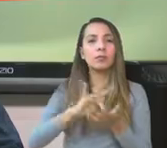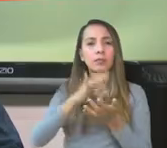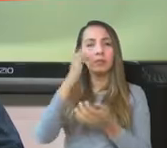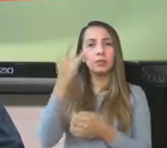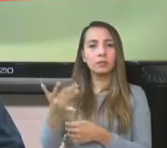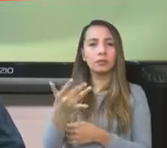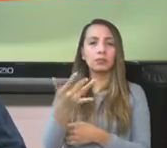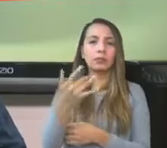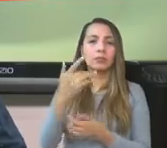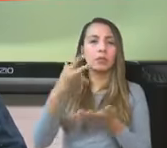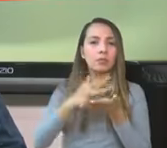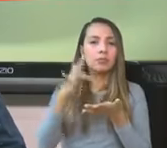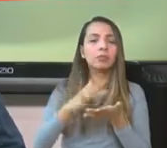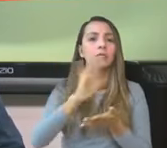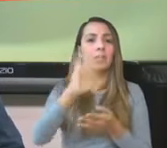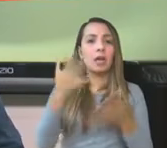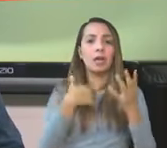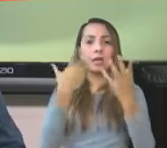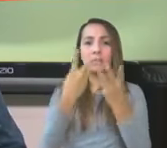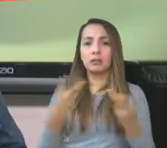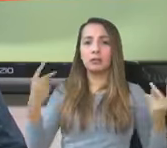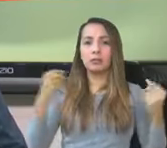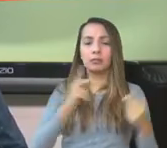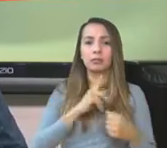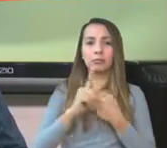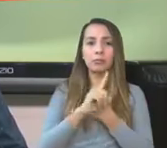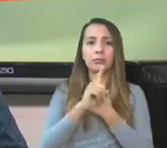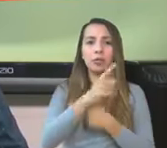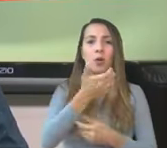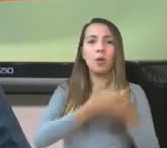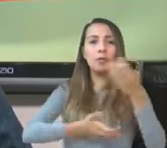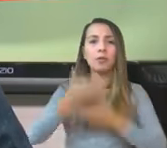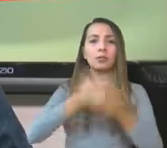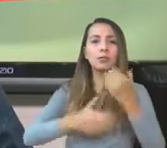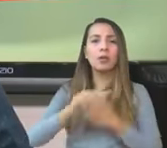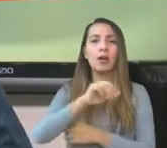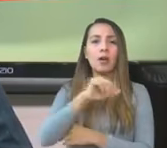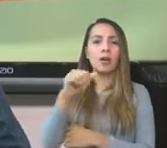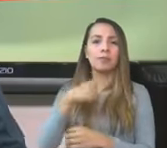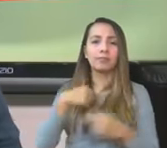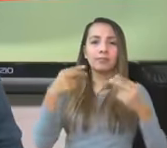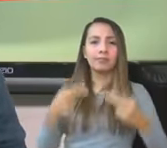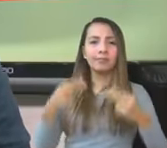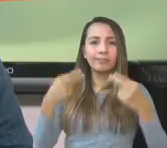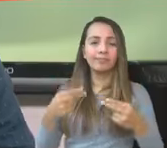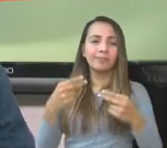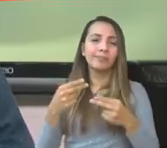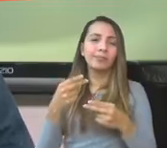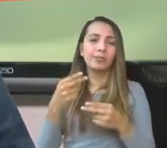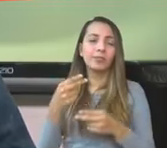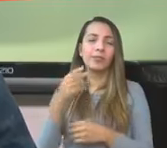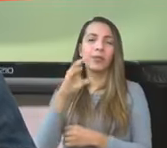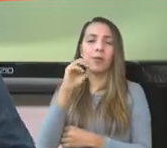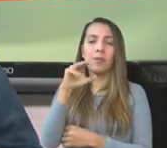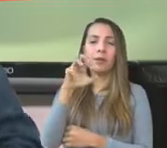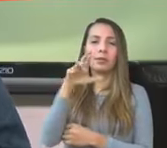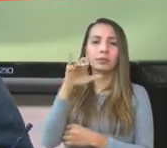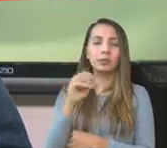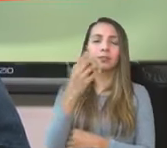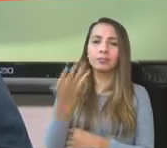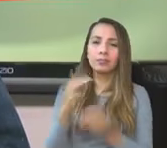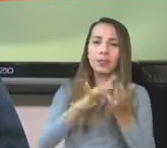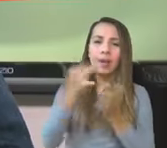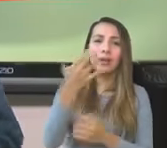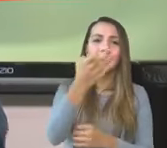comunicarte de que ya arreglé mi caso con el permiso de comercio y comercio ambulante. Gracias, qué bueno, de eso se trata de